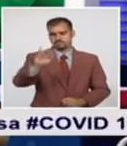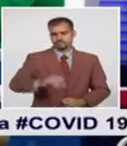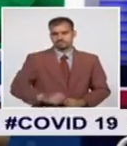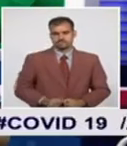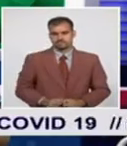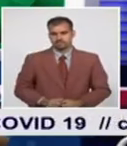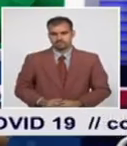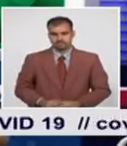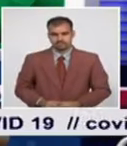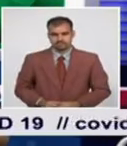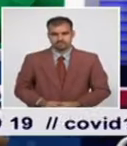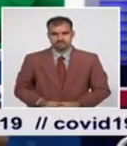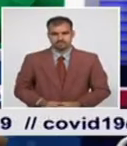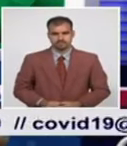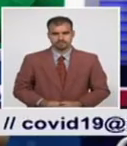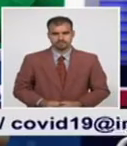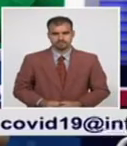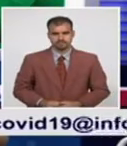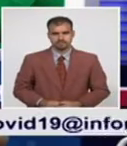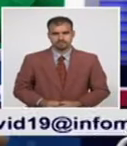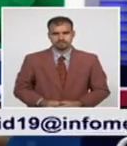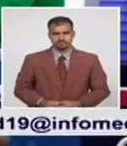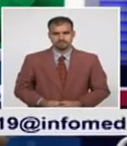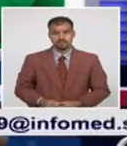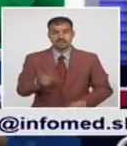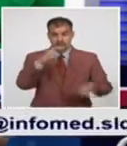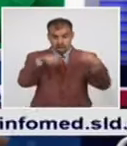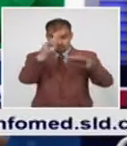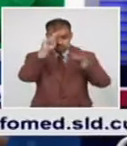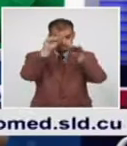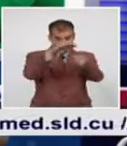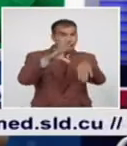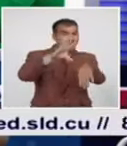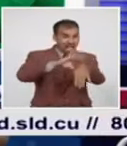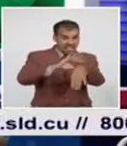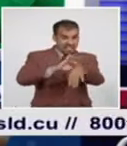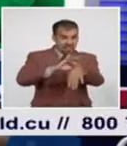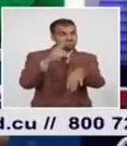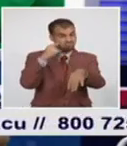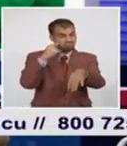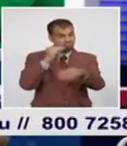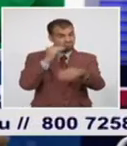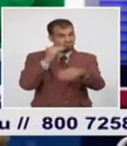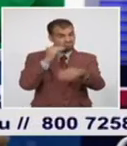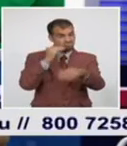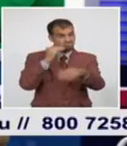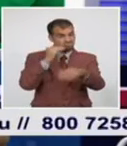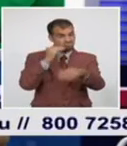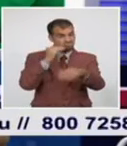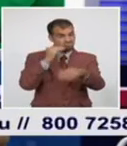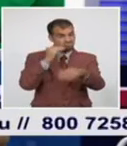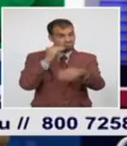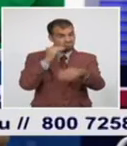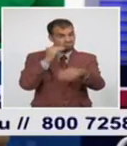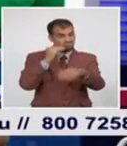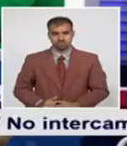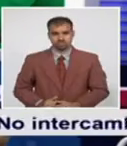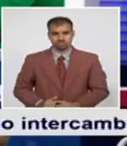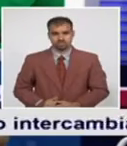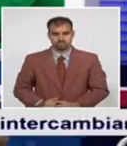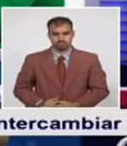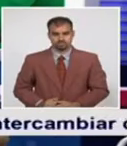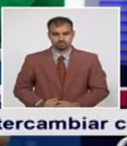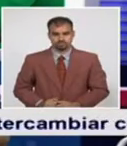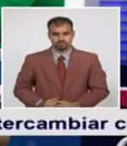nuestro país. Activos, una cifra elevada, que en este grupo de edad están ingresados en nuestros